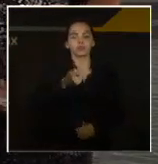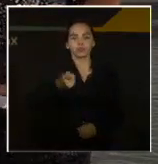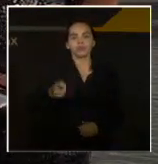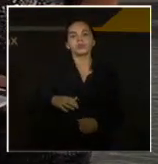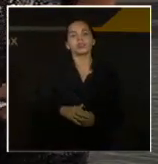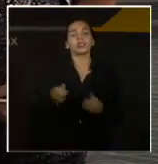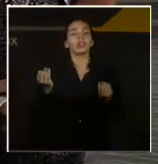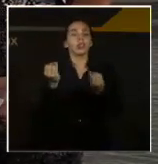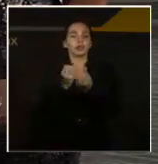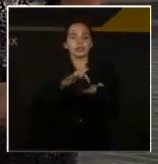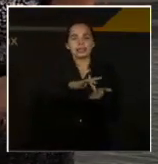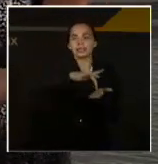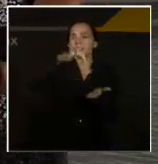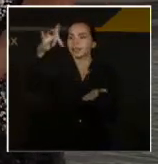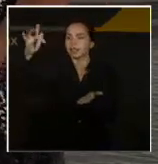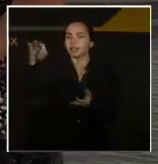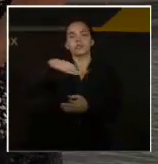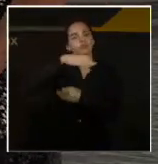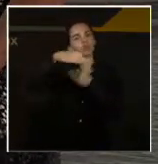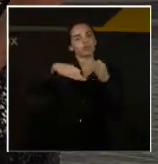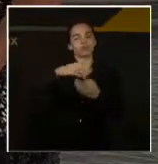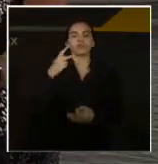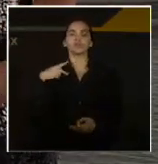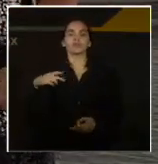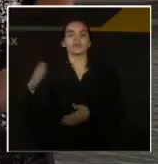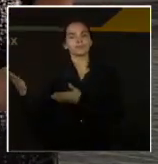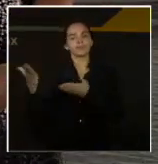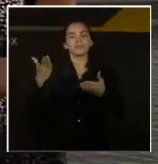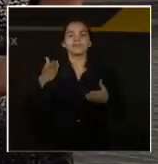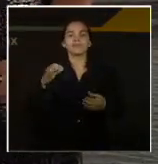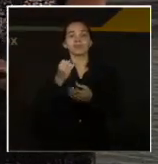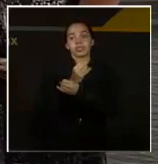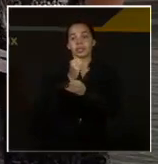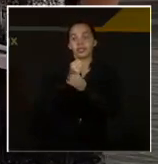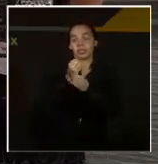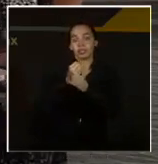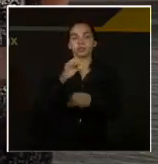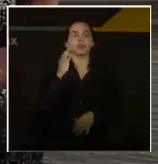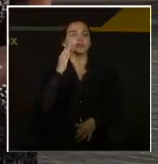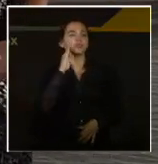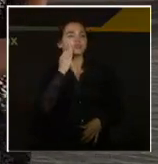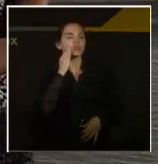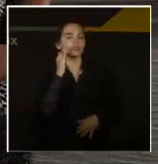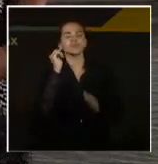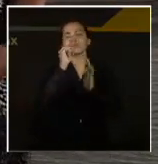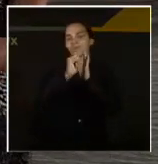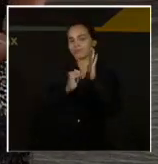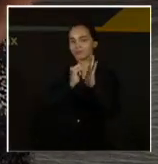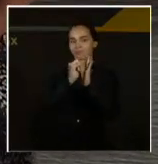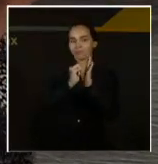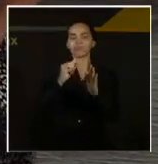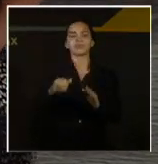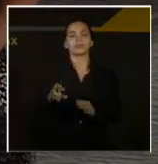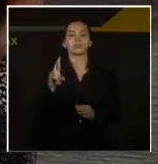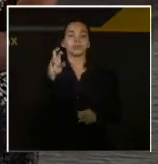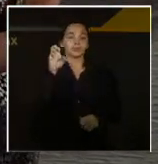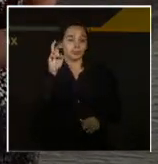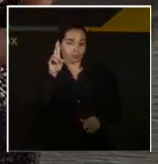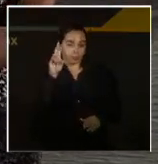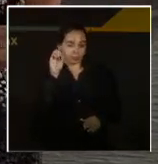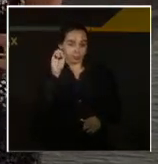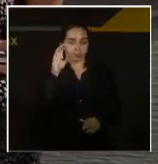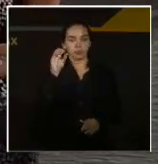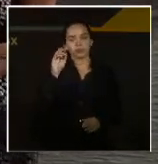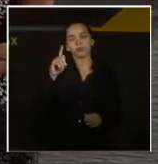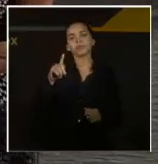también agradecemos a todas las personas que estuvieron presentes a través de las diferentes plataformas digitales, Facebook, Periscope, YouTube y por